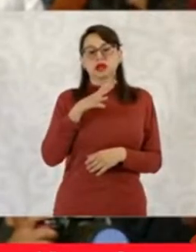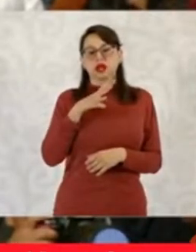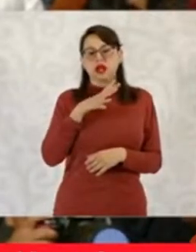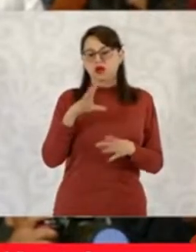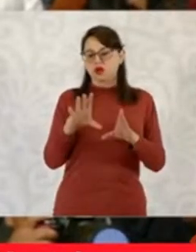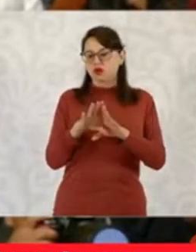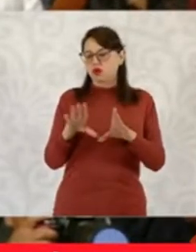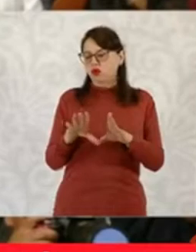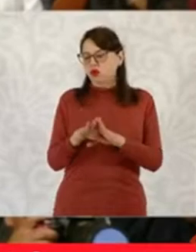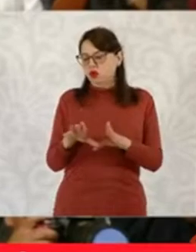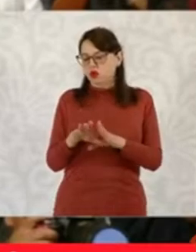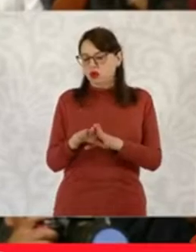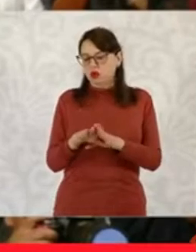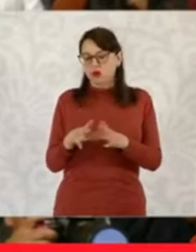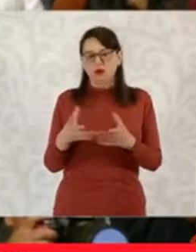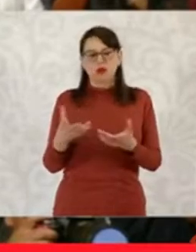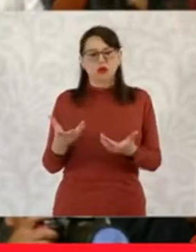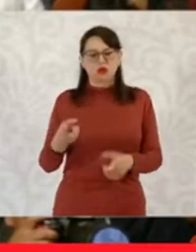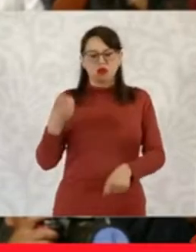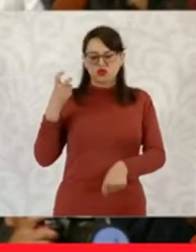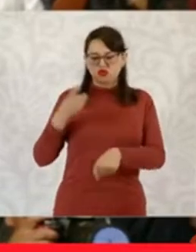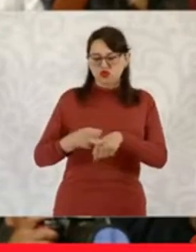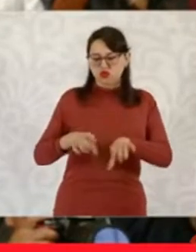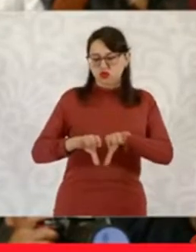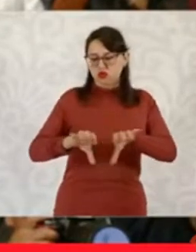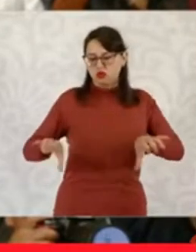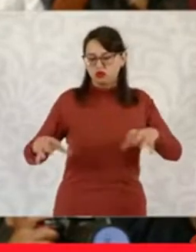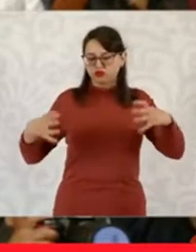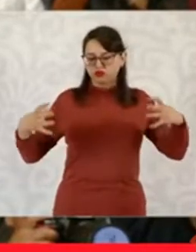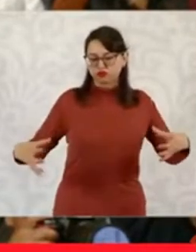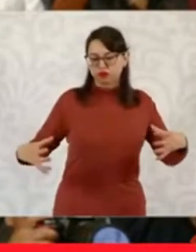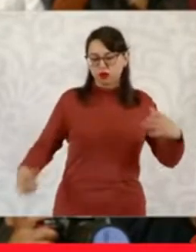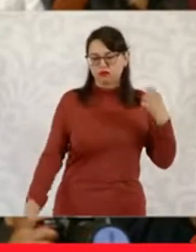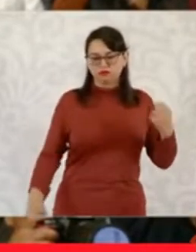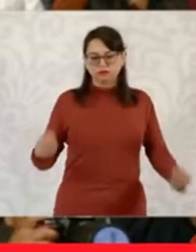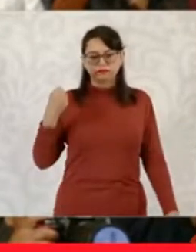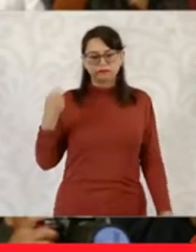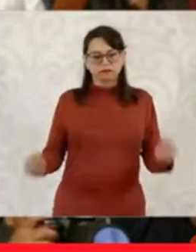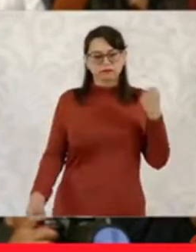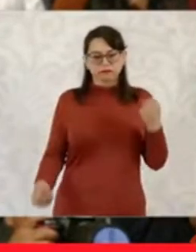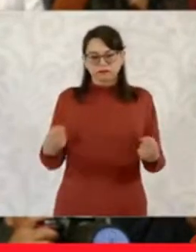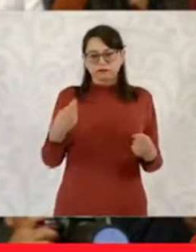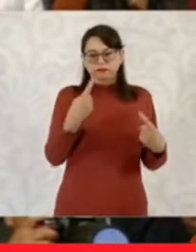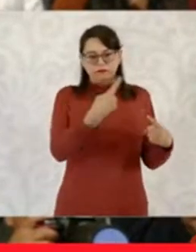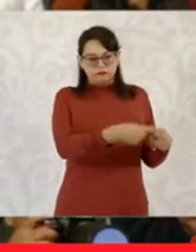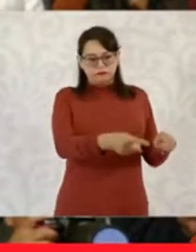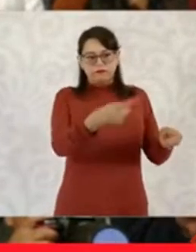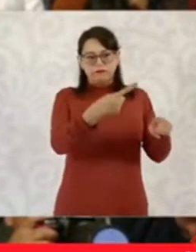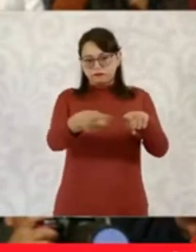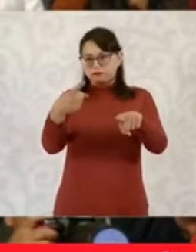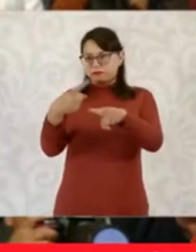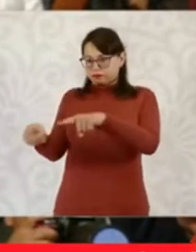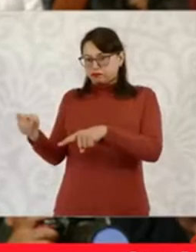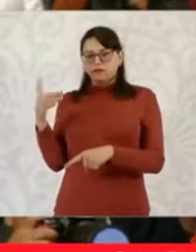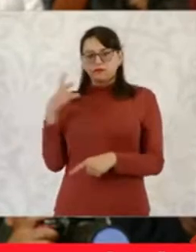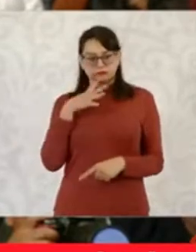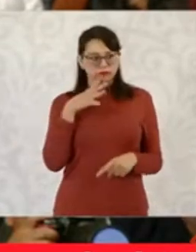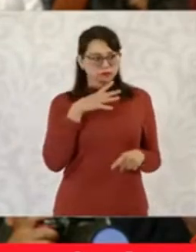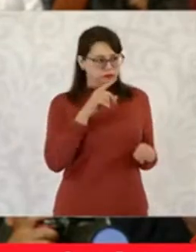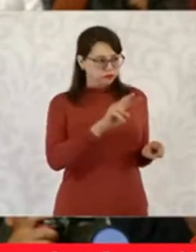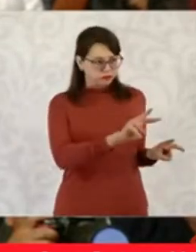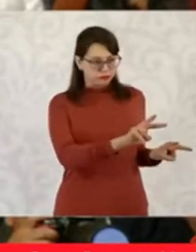cosas rudimentarias hechas de cemento, con tubo y de cemento. Había varios de estos aditamentos ahí en este